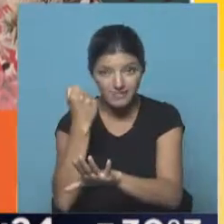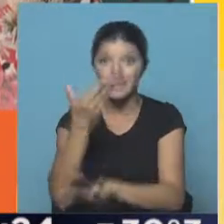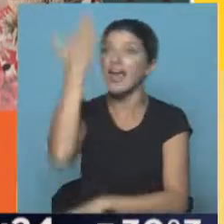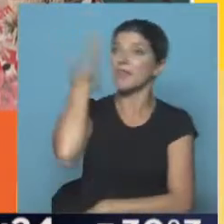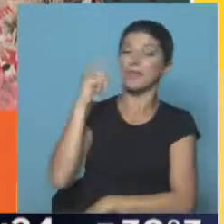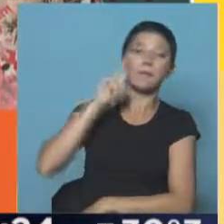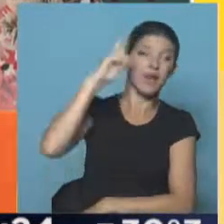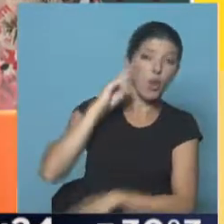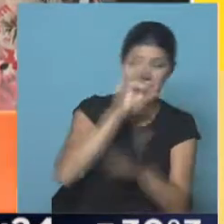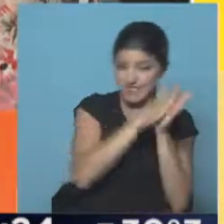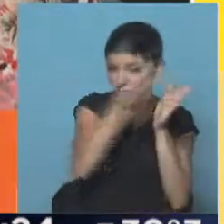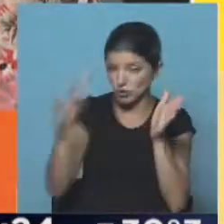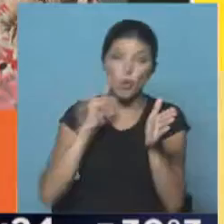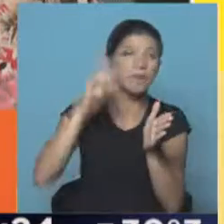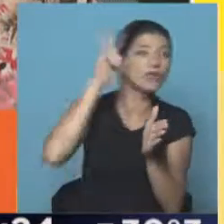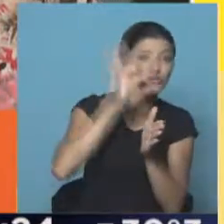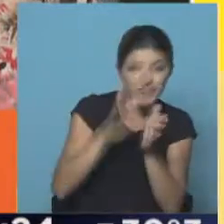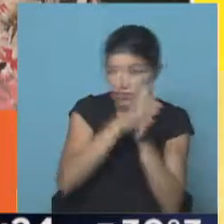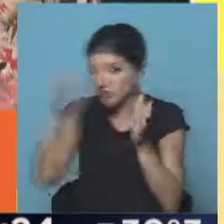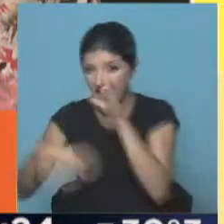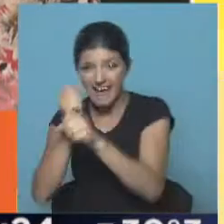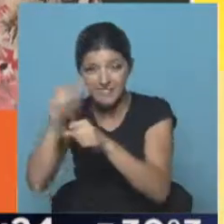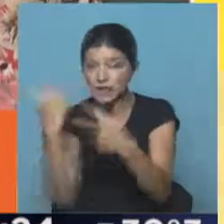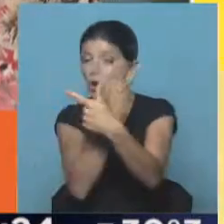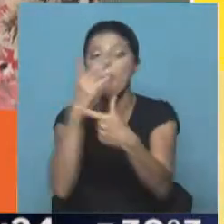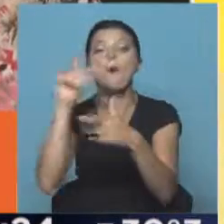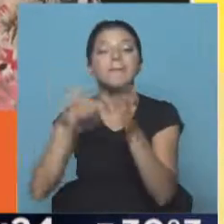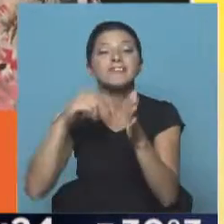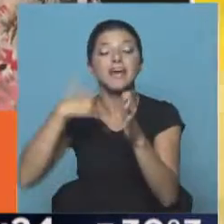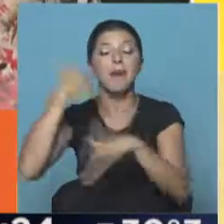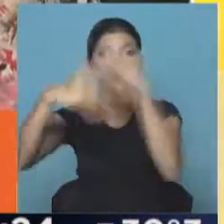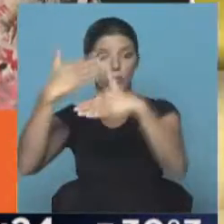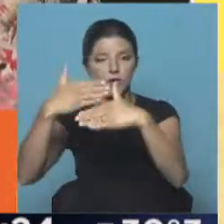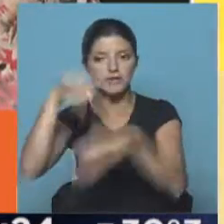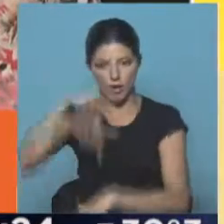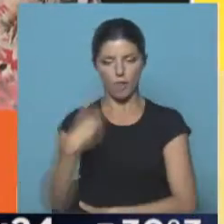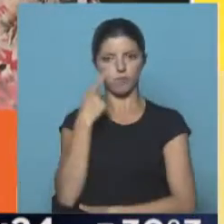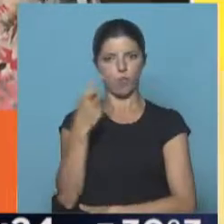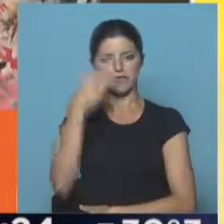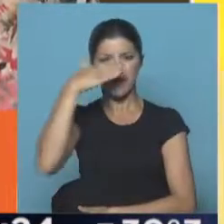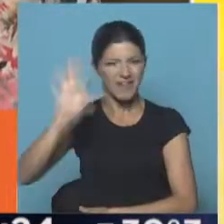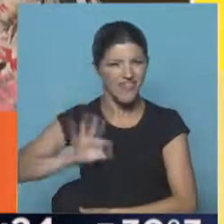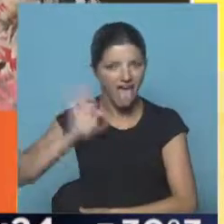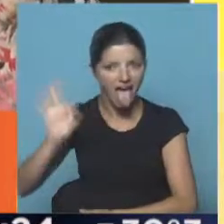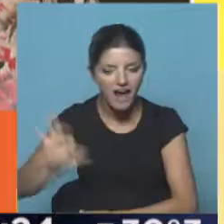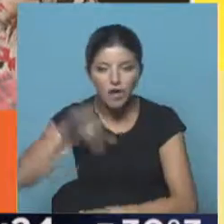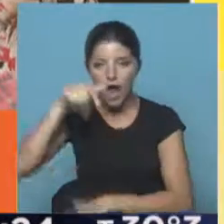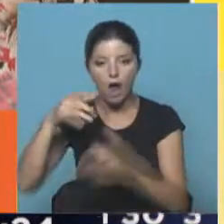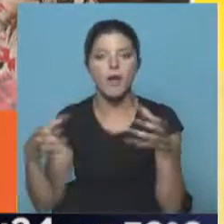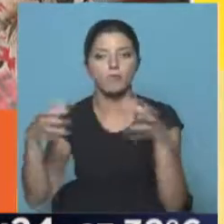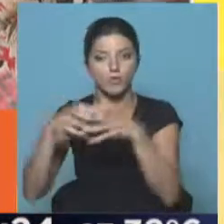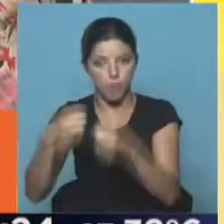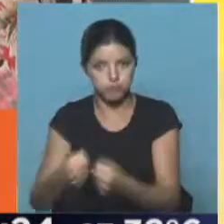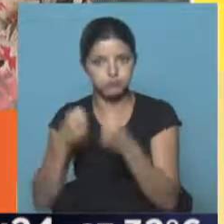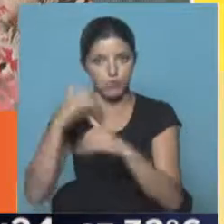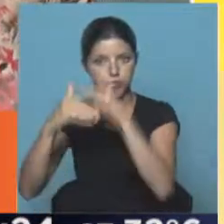XVIII-XIX. En esos lugares estamos viendo cómo ascienden después de muchos años de democracia muy liberal, son países que han estado a